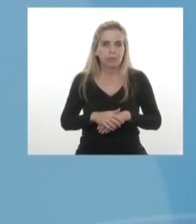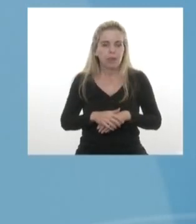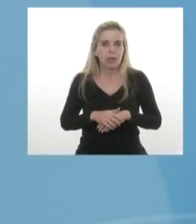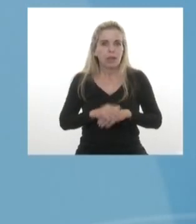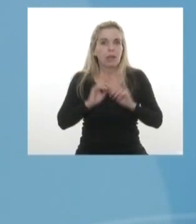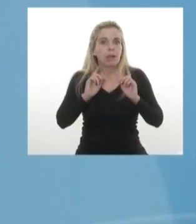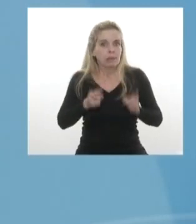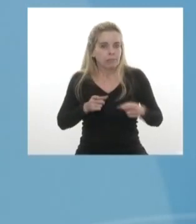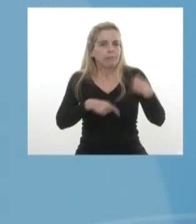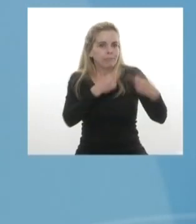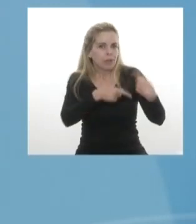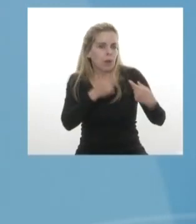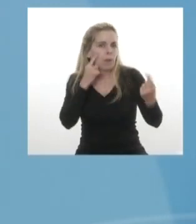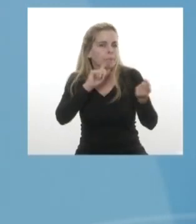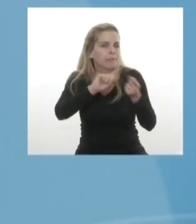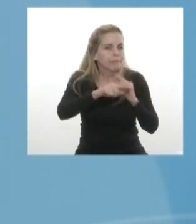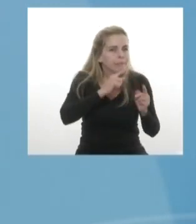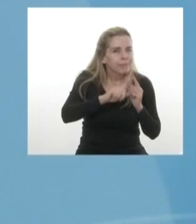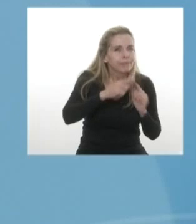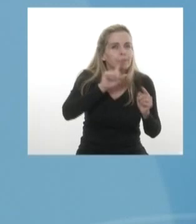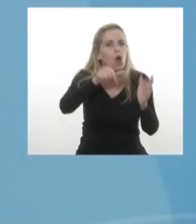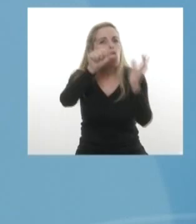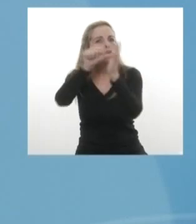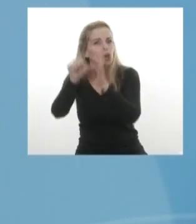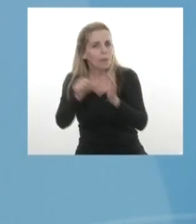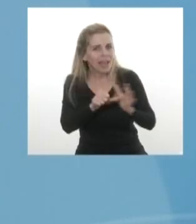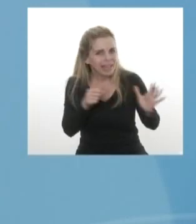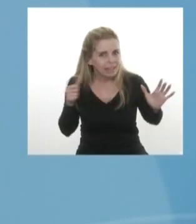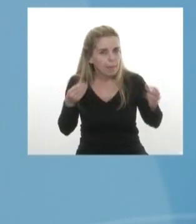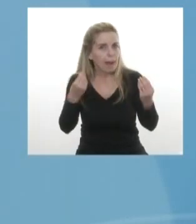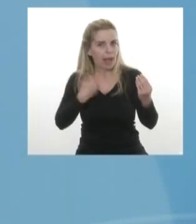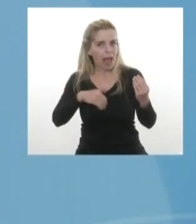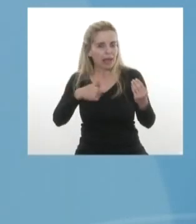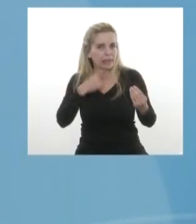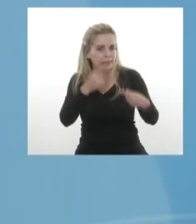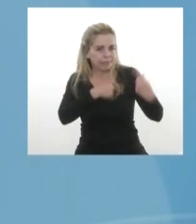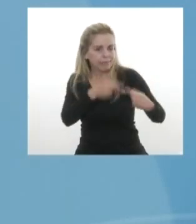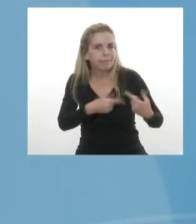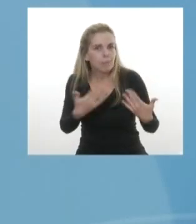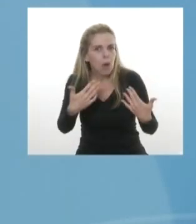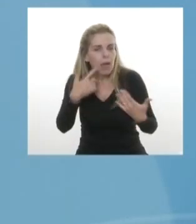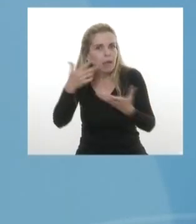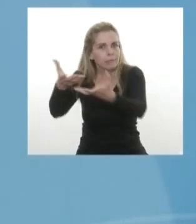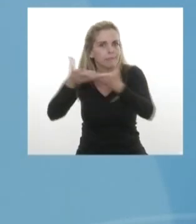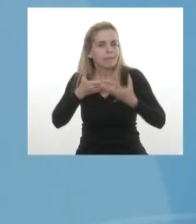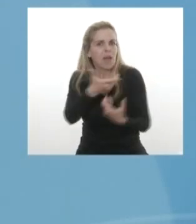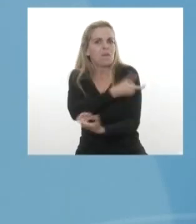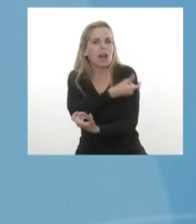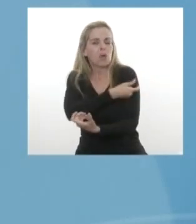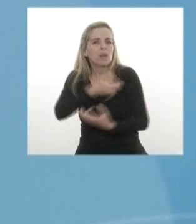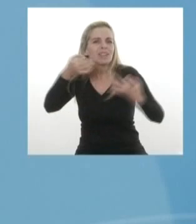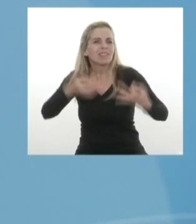Continuamos el diálogo con otros países, con otros productores, para que la Argentina siga contando con vacunas seguras y